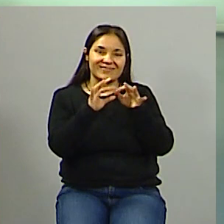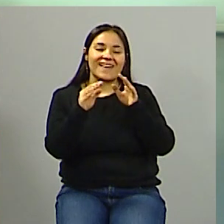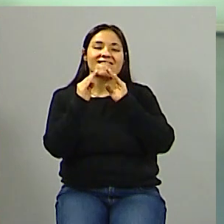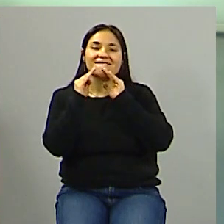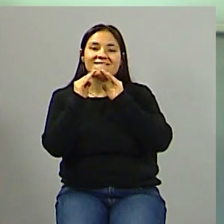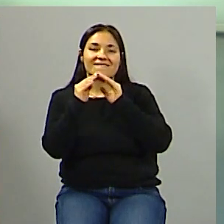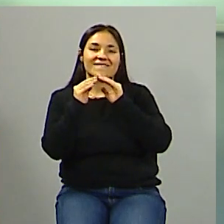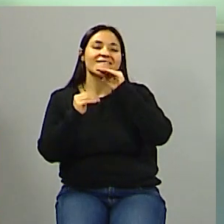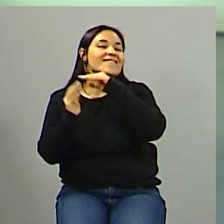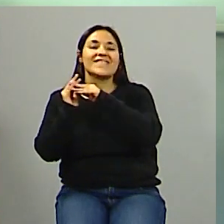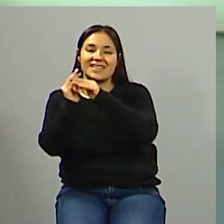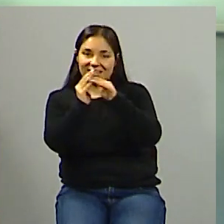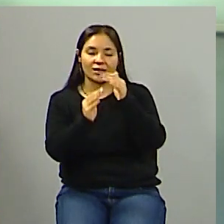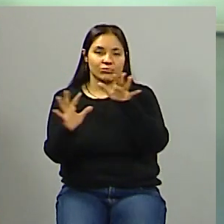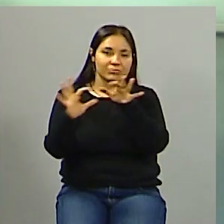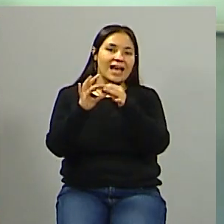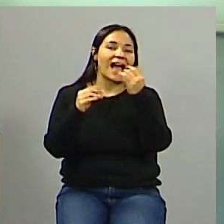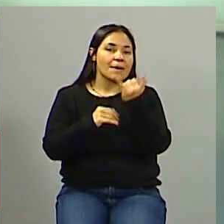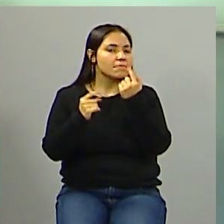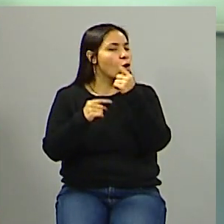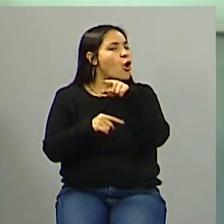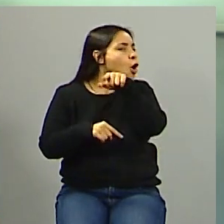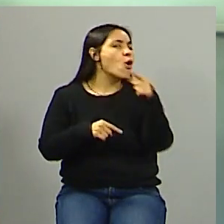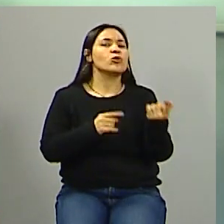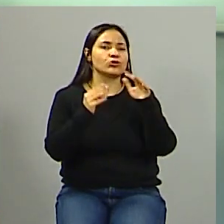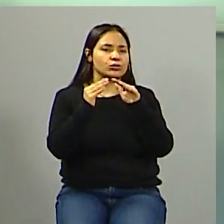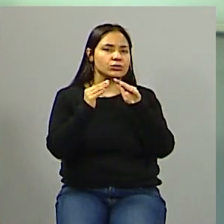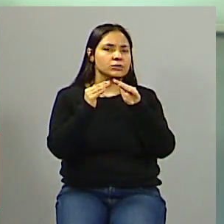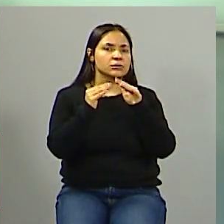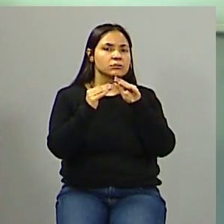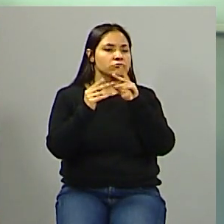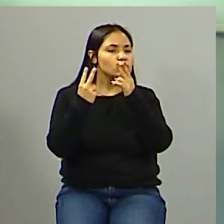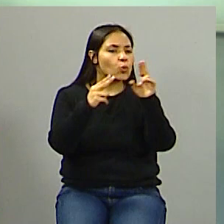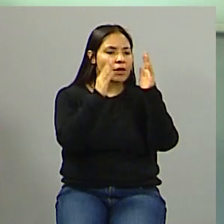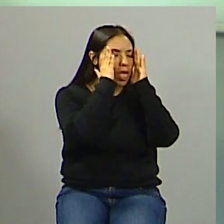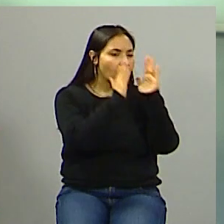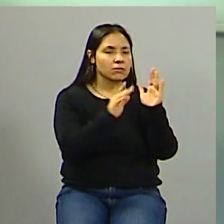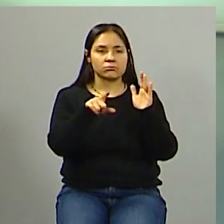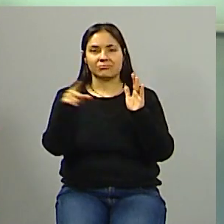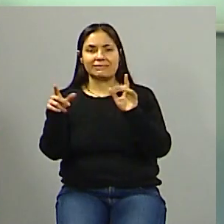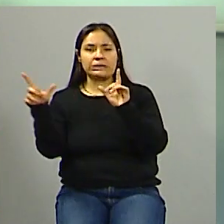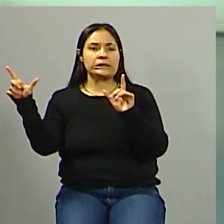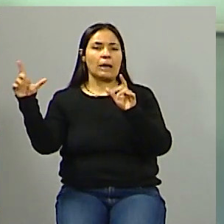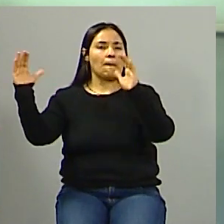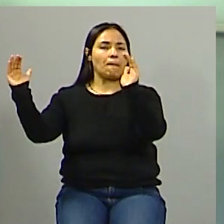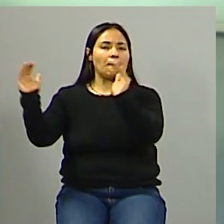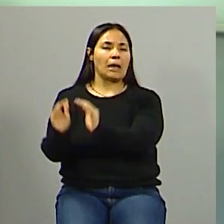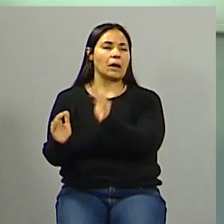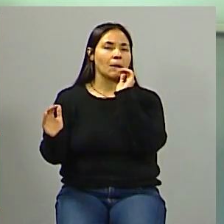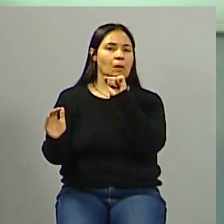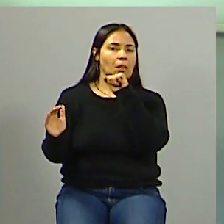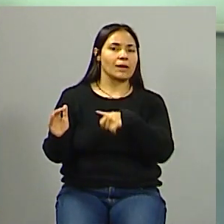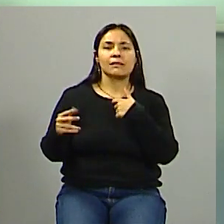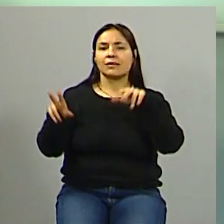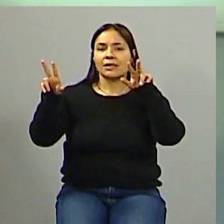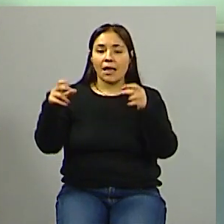turismo también, a la hora de brindar algún tipo de ayuda para que puedan enfrentar, no sé, la posibilidad